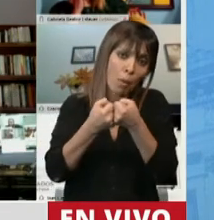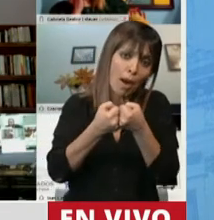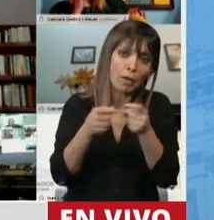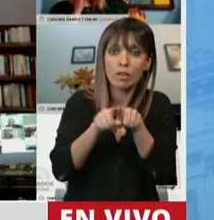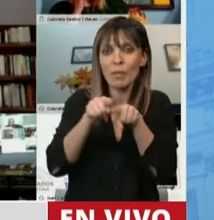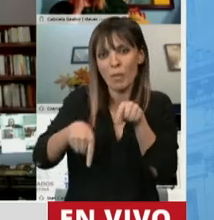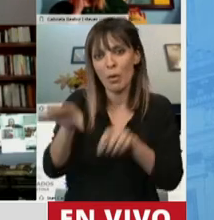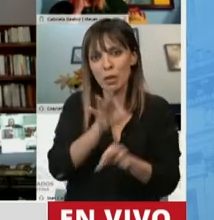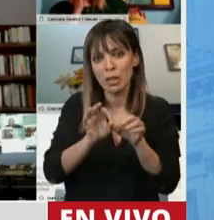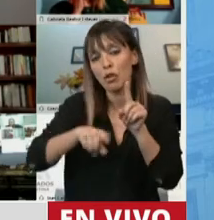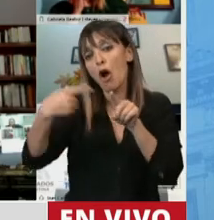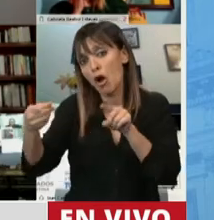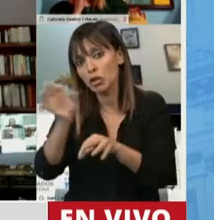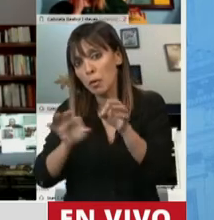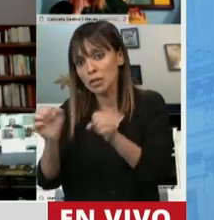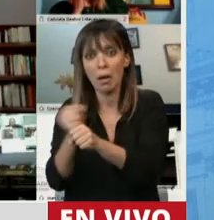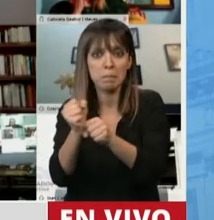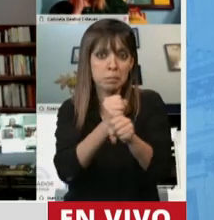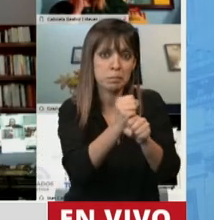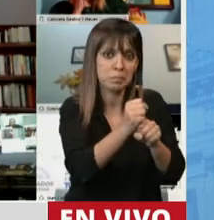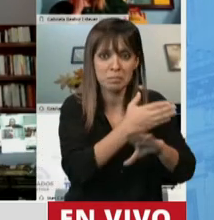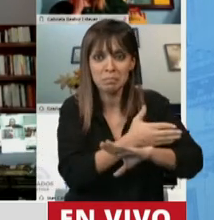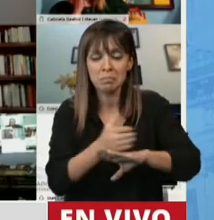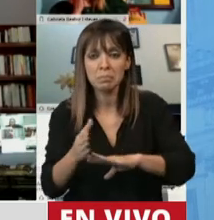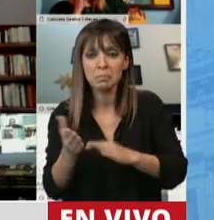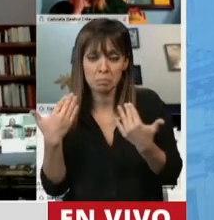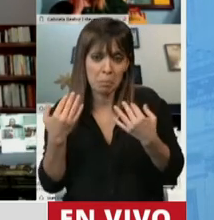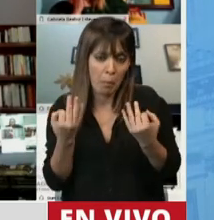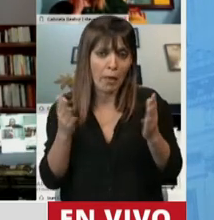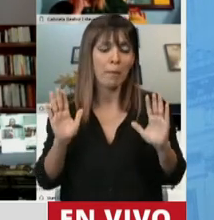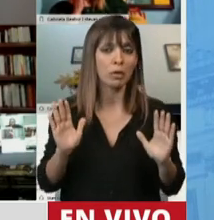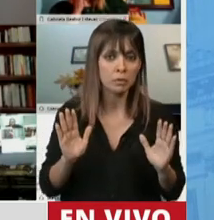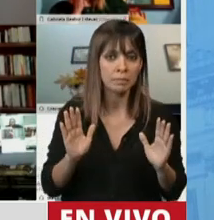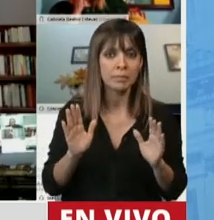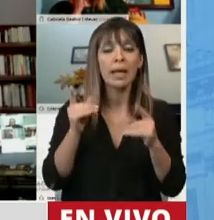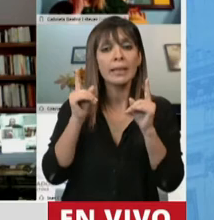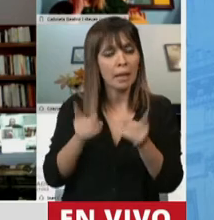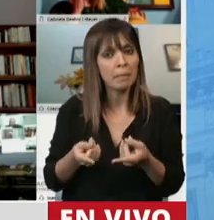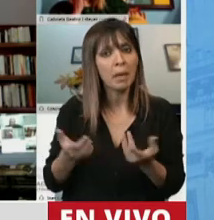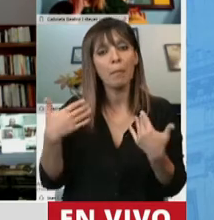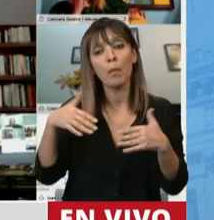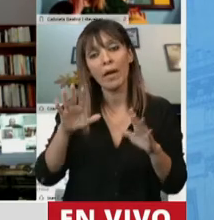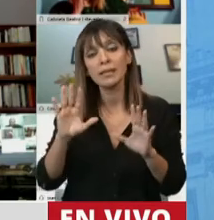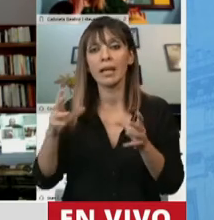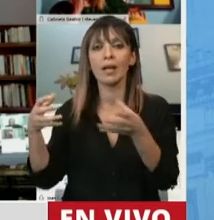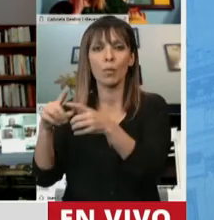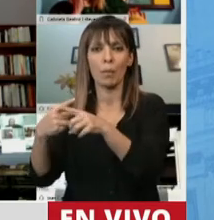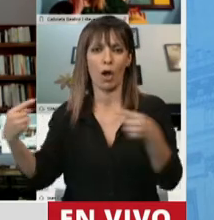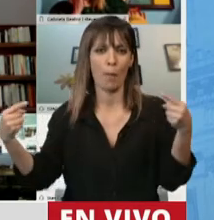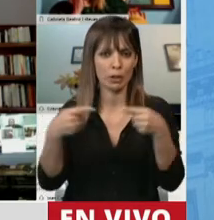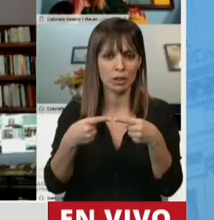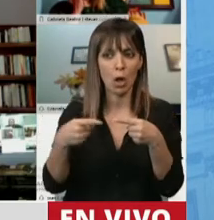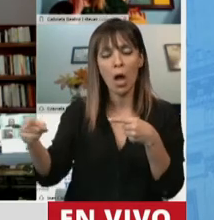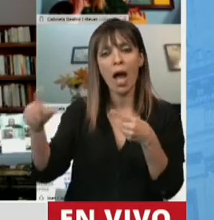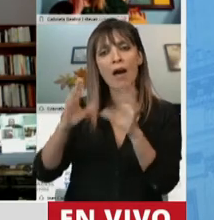este proyecto y otros proyectos que se han aprobado durante todo este tiempo. Y seguramente tendremos, desde la oposición, una mirada